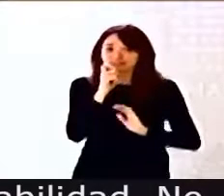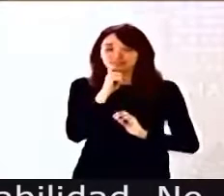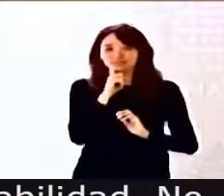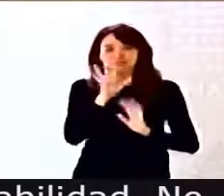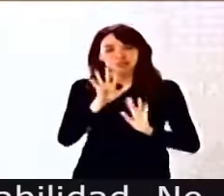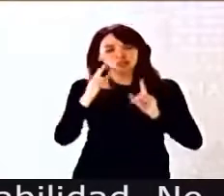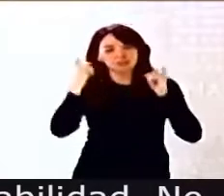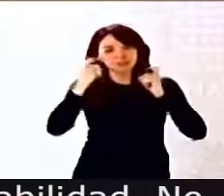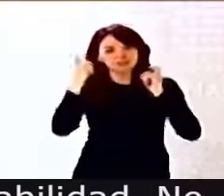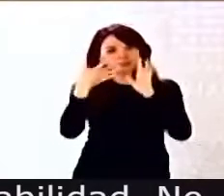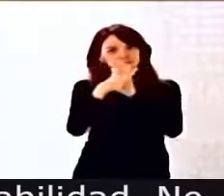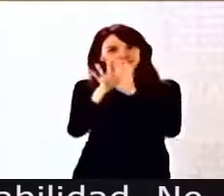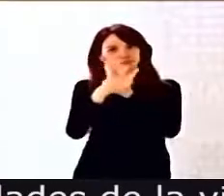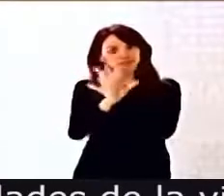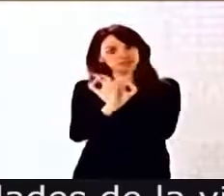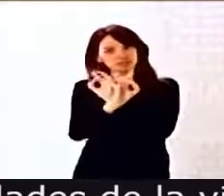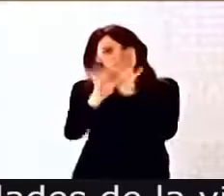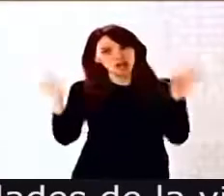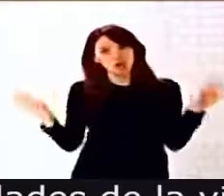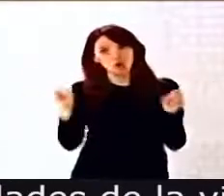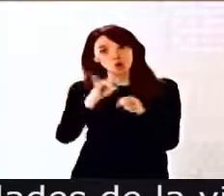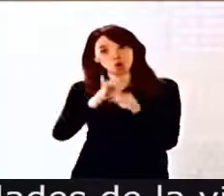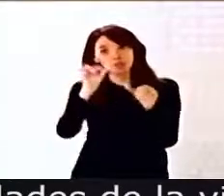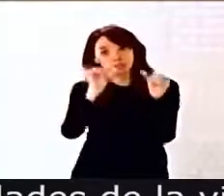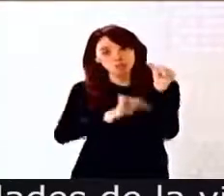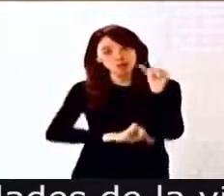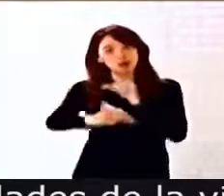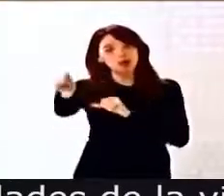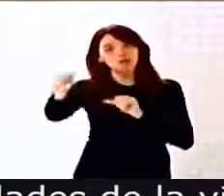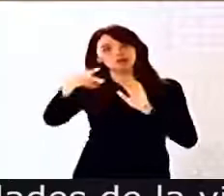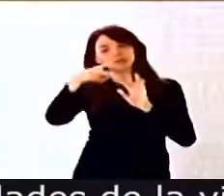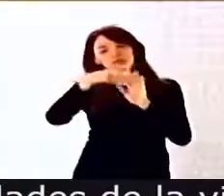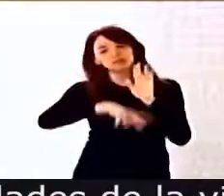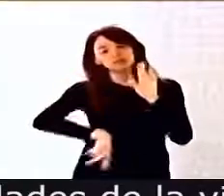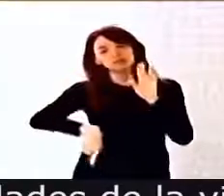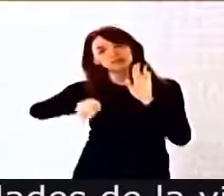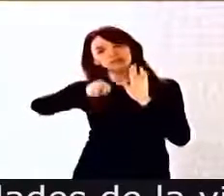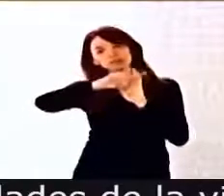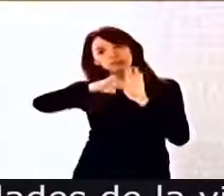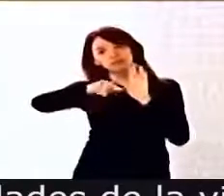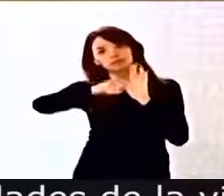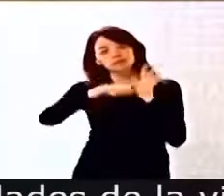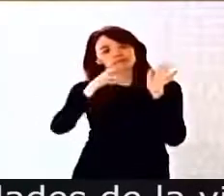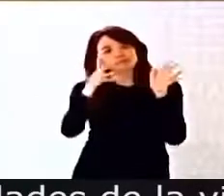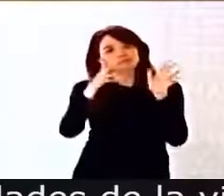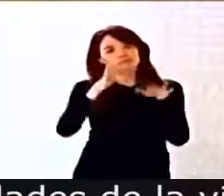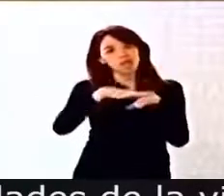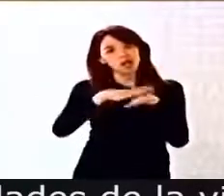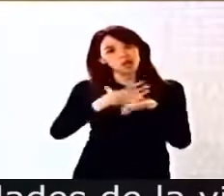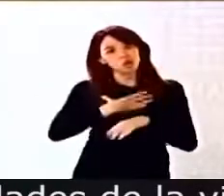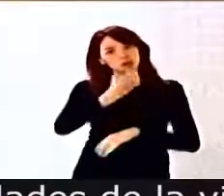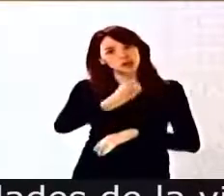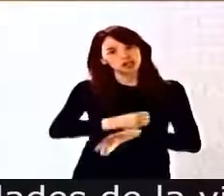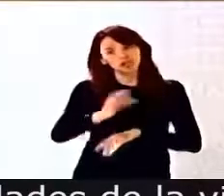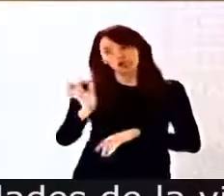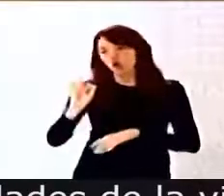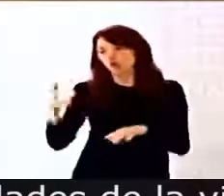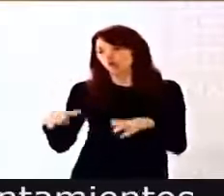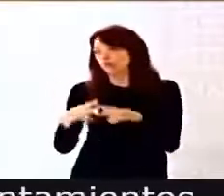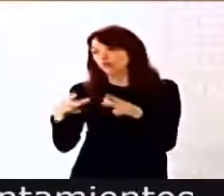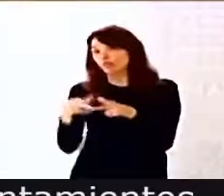cosas lo más claras posible a partir del lunes con las recomendaciones que estableceremos para ayuntamientos, para la sociedad en